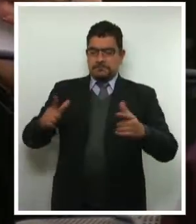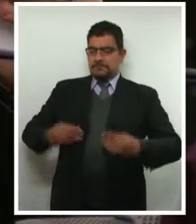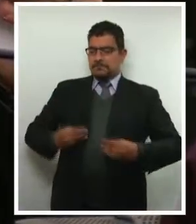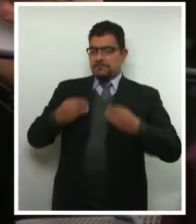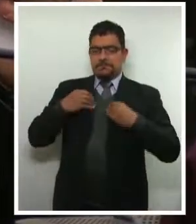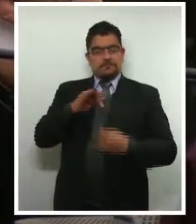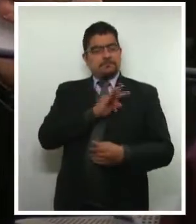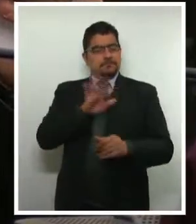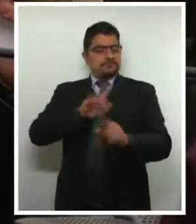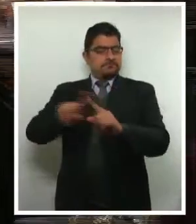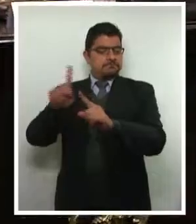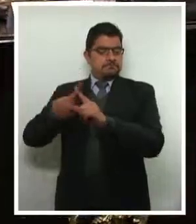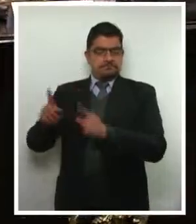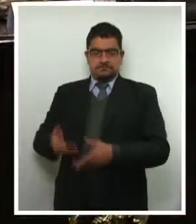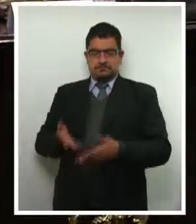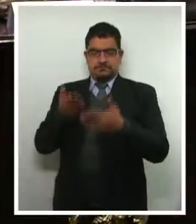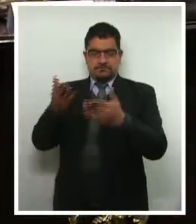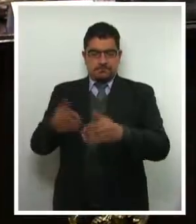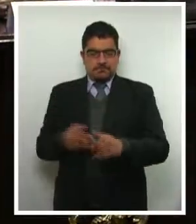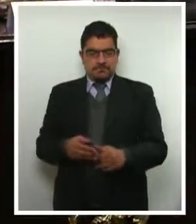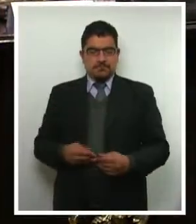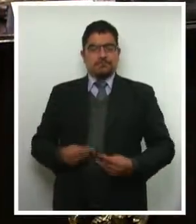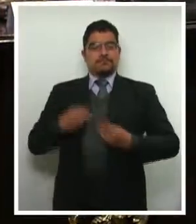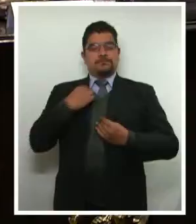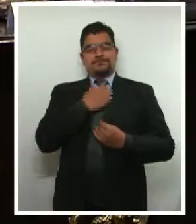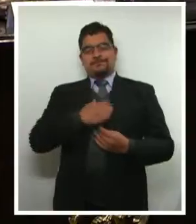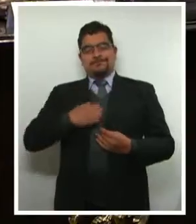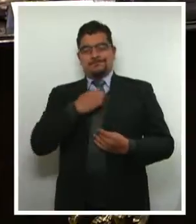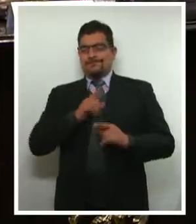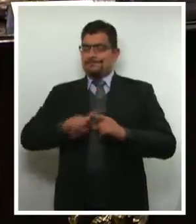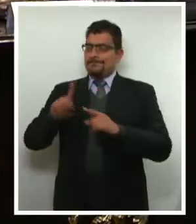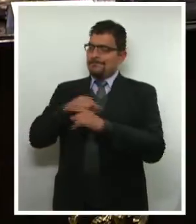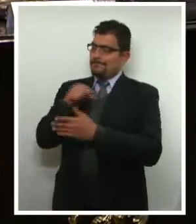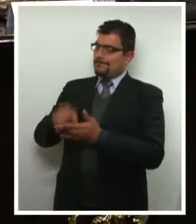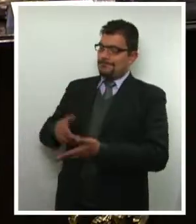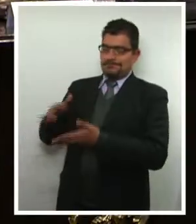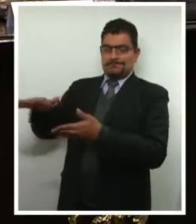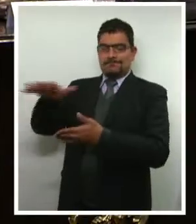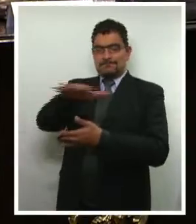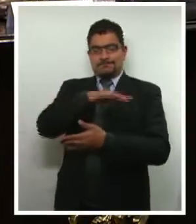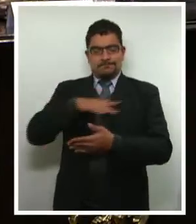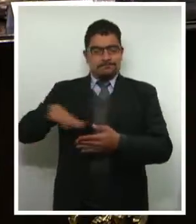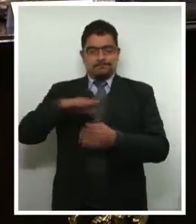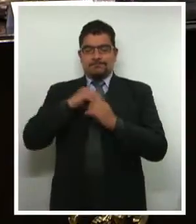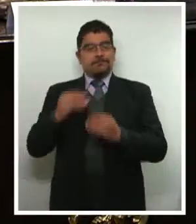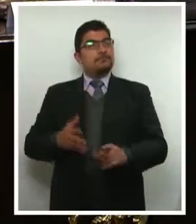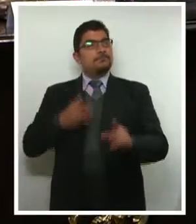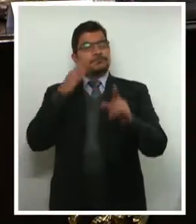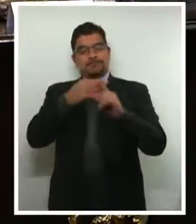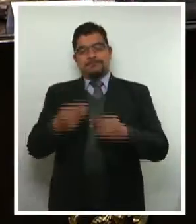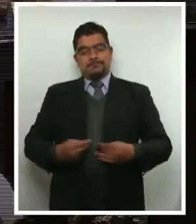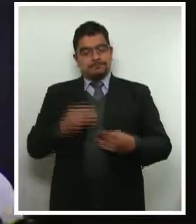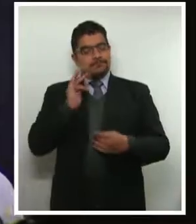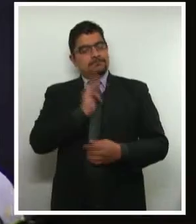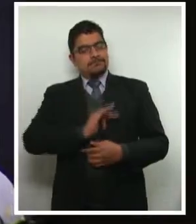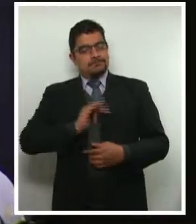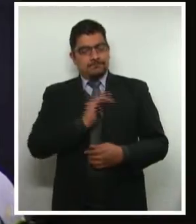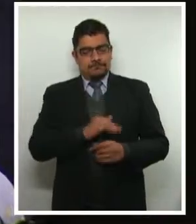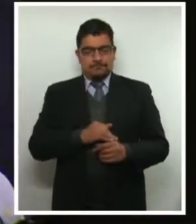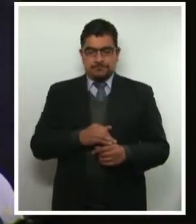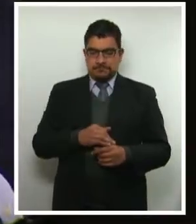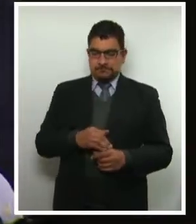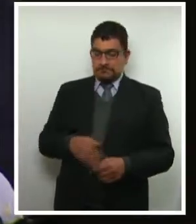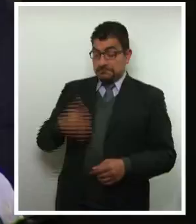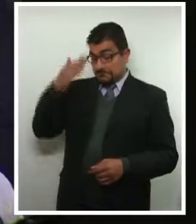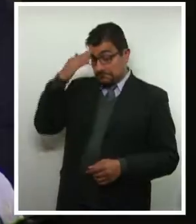sus posibilidades, el disfrute equitativo de sus bienes y la búsqueda de la felicidad. Reconoce